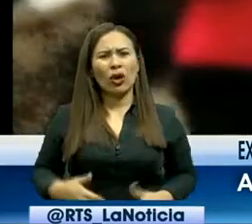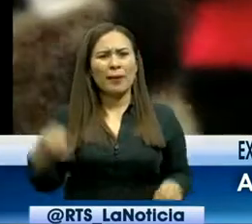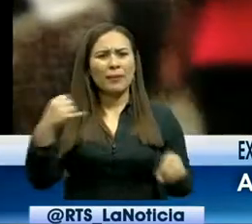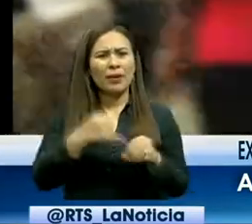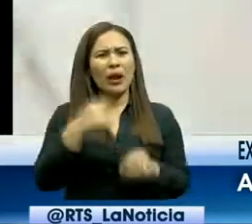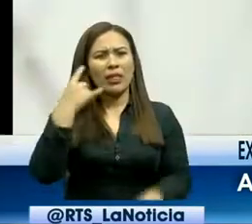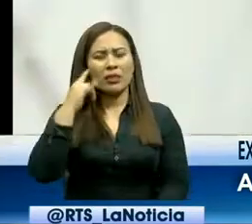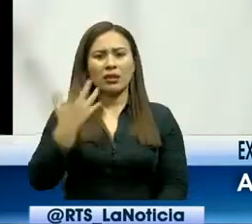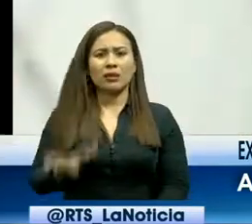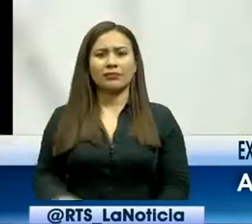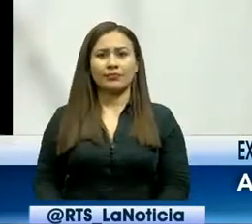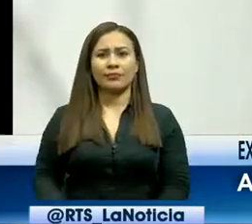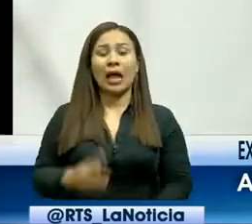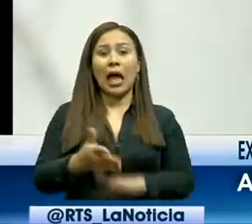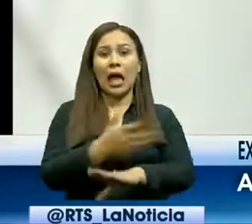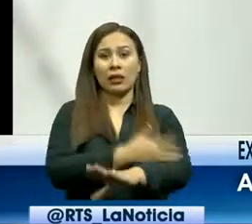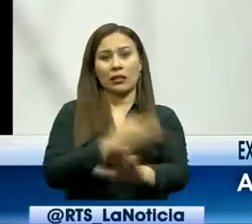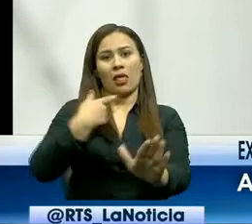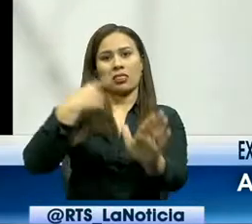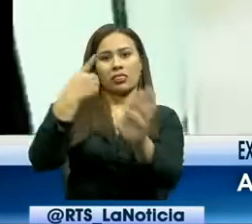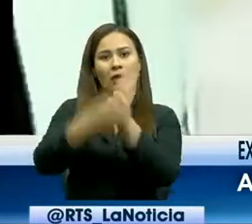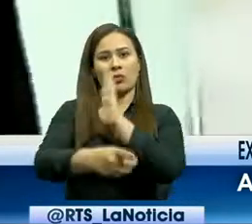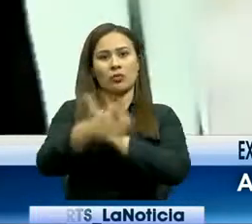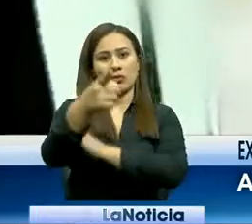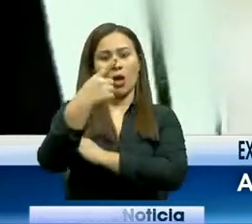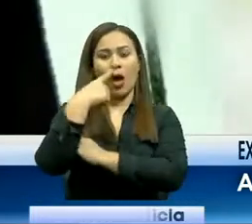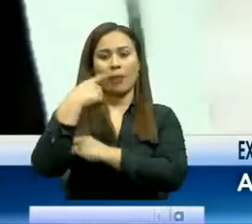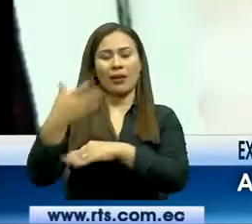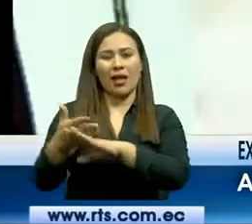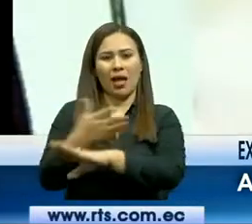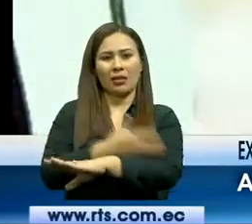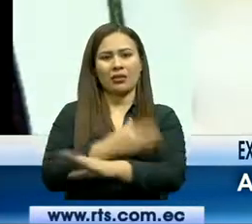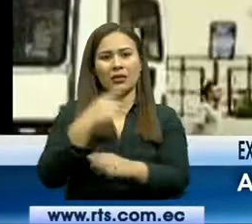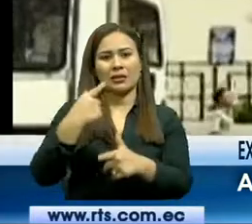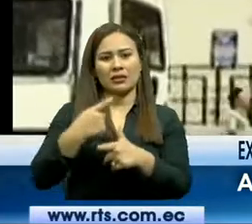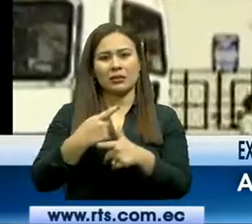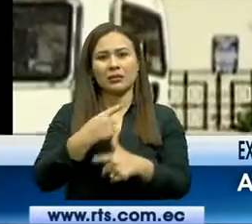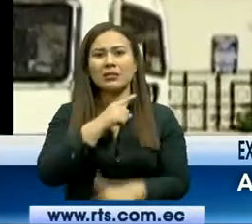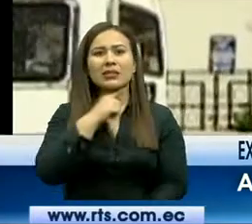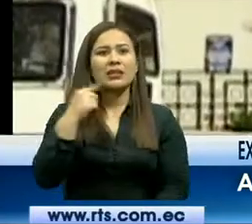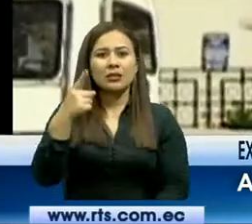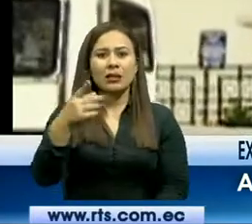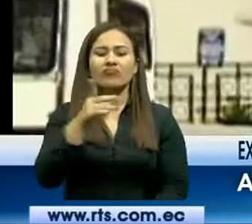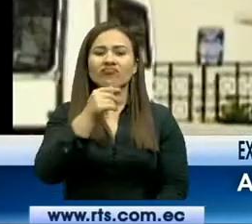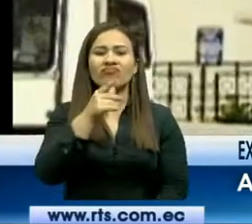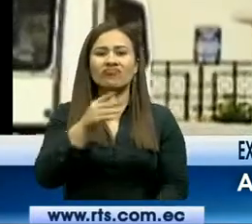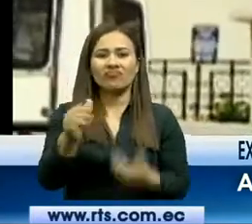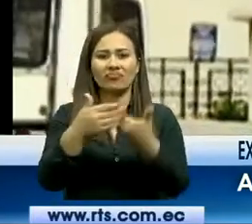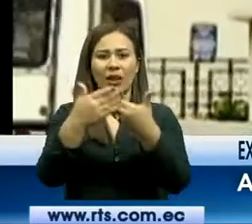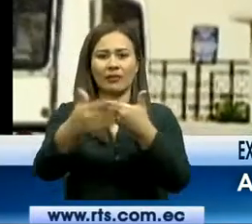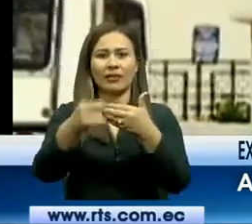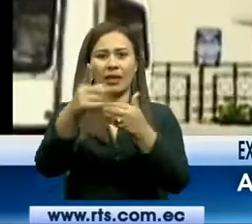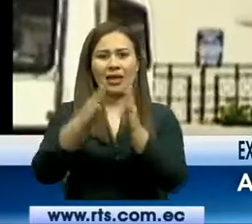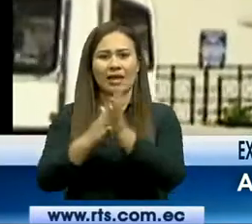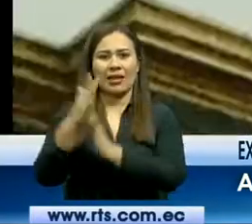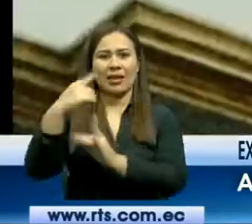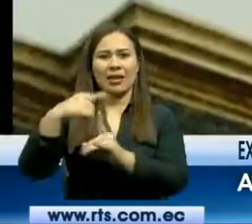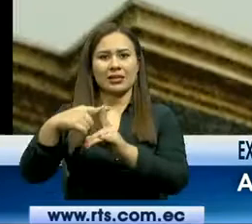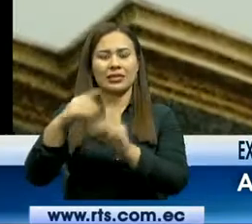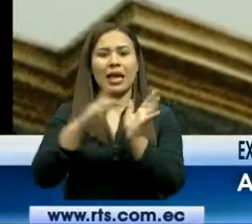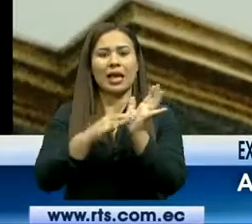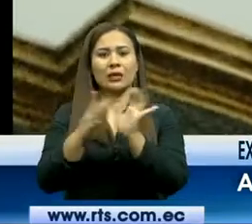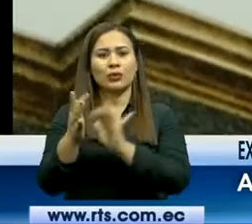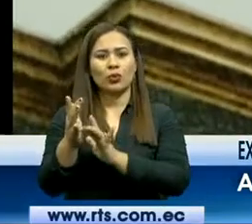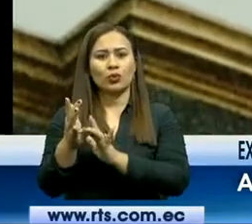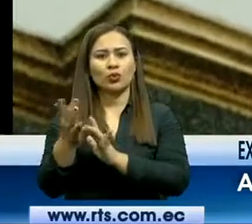una amiga denunciaron al entonces sacerdote, Pedro G., quien estaba al frente de la feligresía de la iglesia Jesús Obrero, en